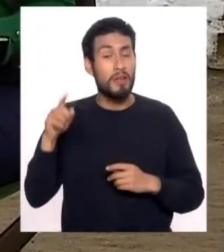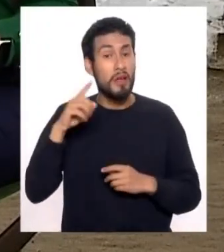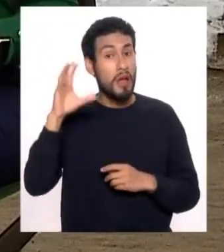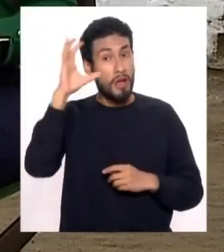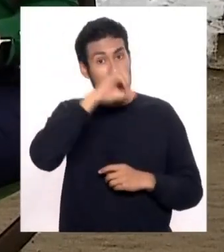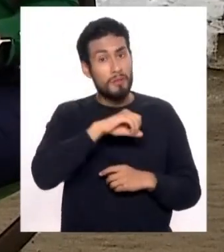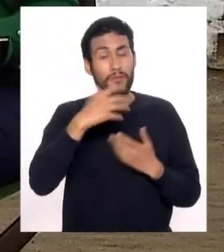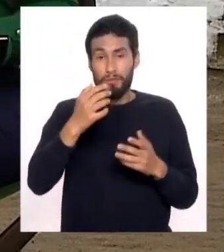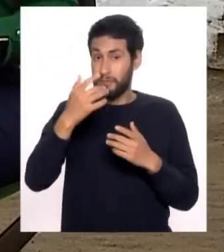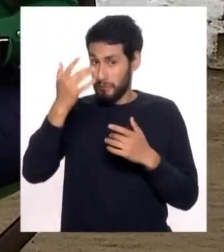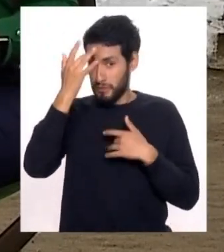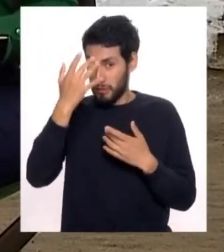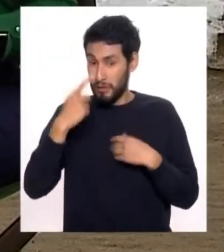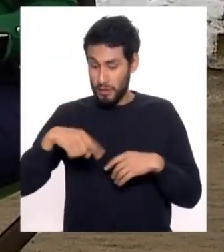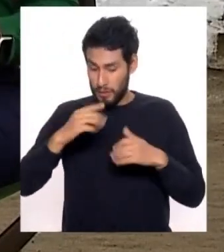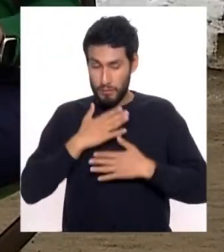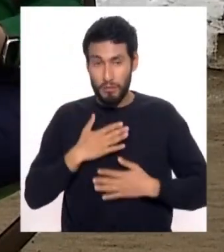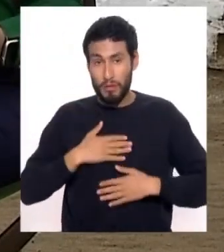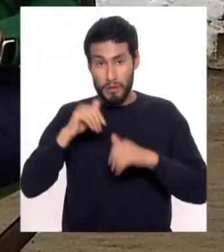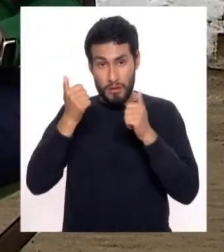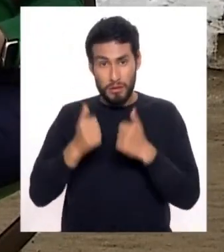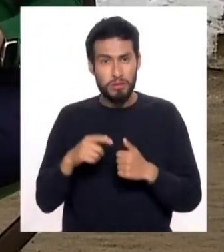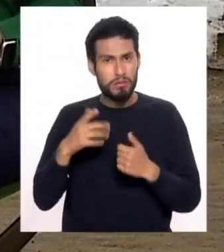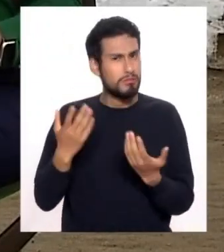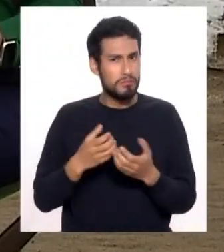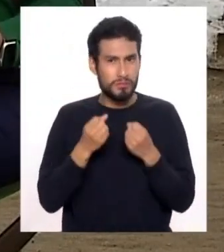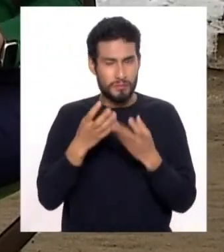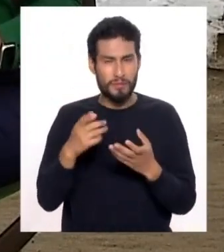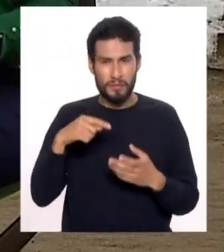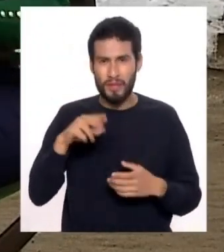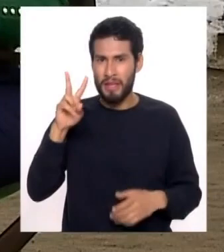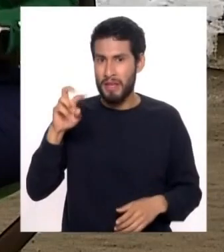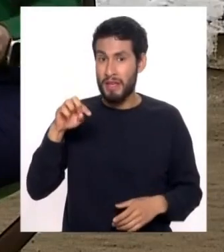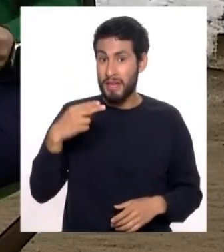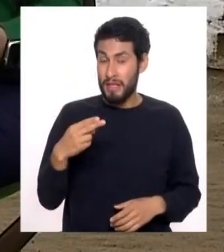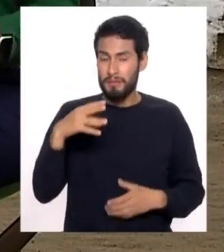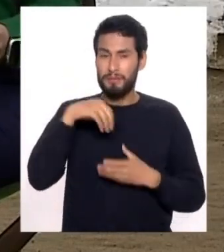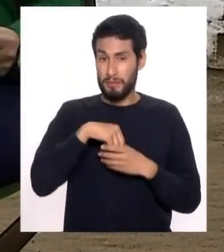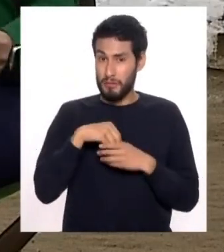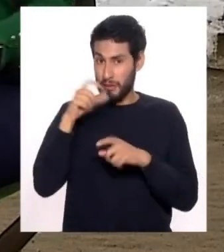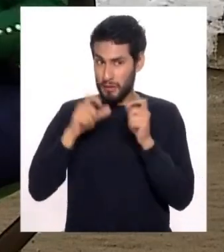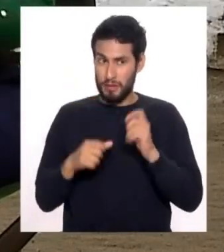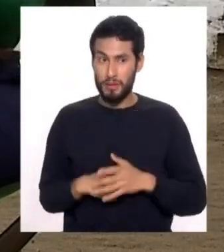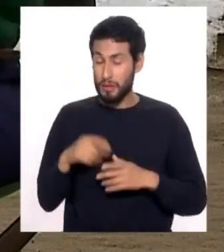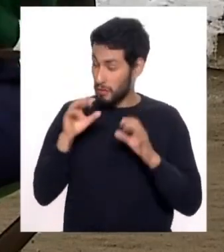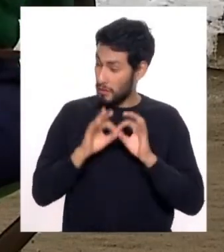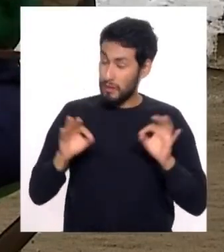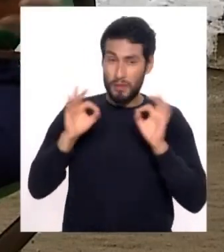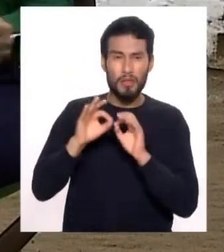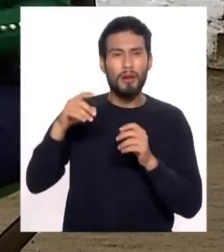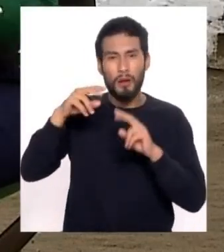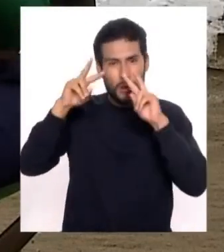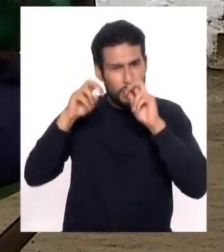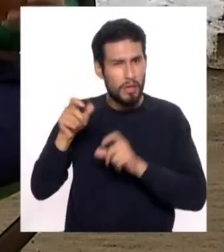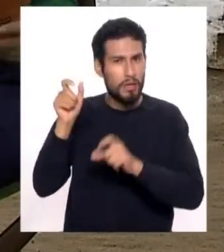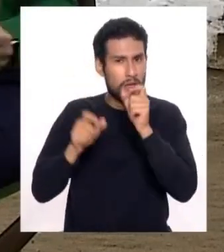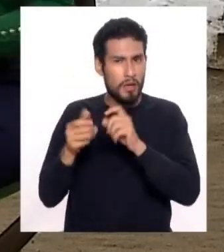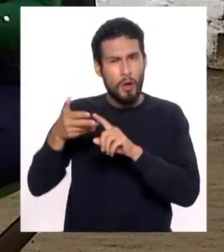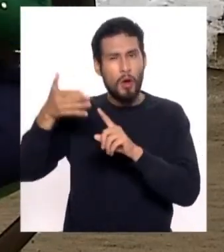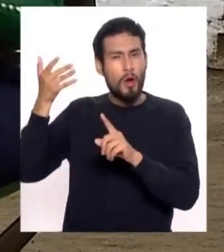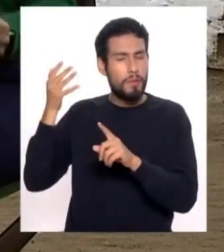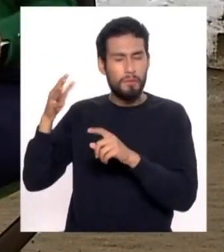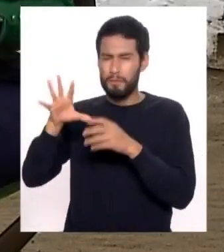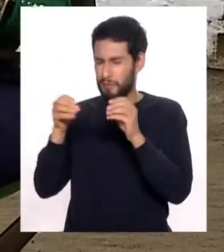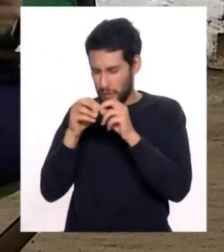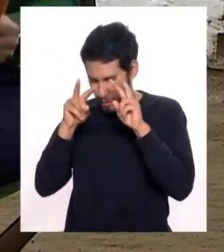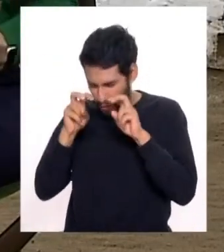que hay un tema de inmunidad detrás de la expresión del VPH en una persona. Siempre es importante ver esta historia clínica para englobar todos